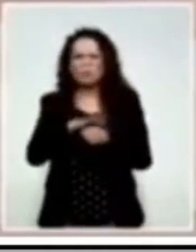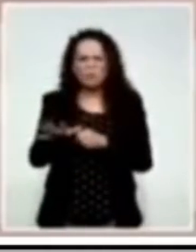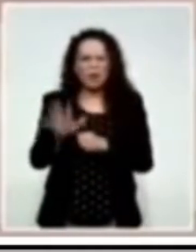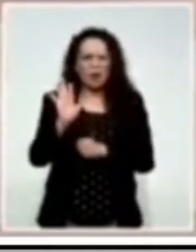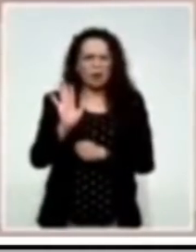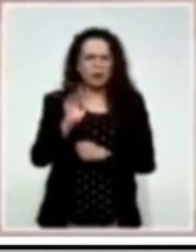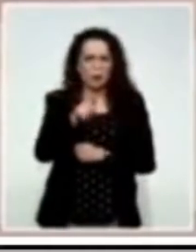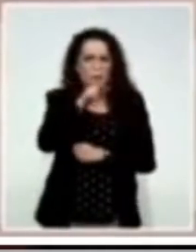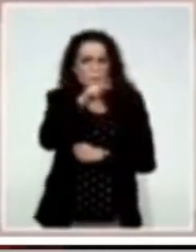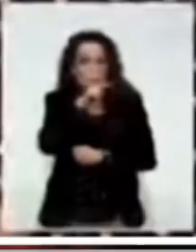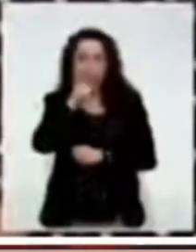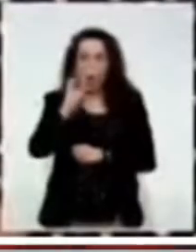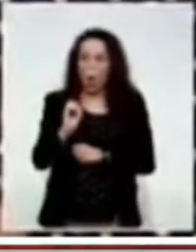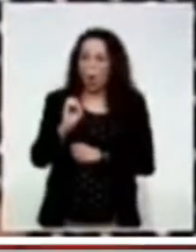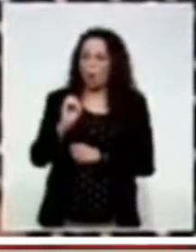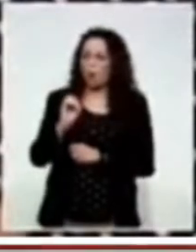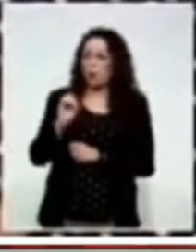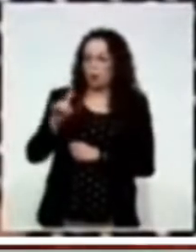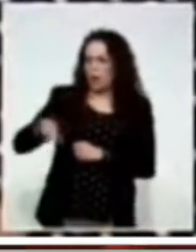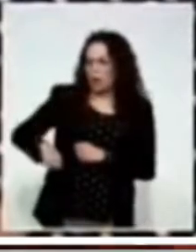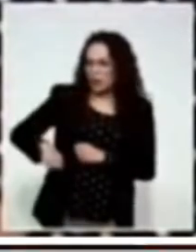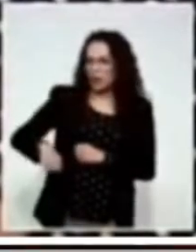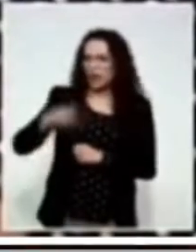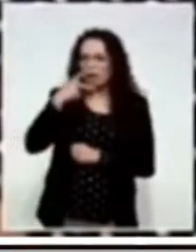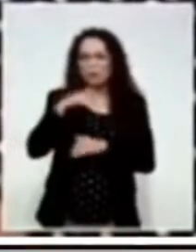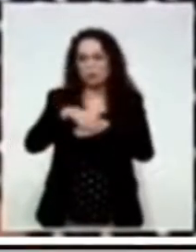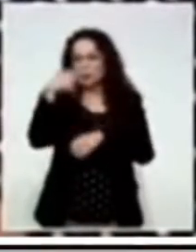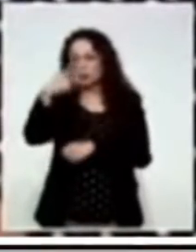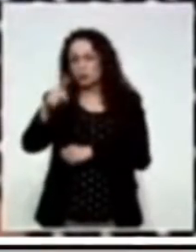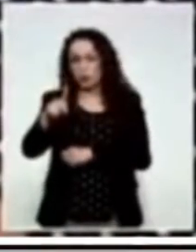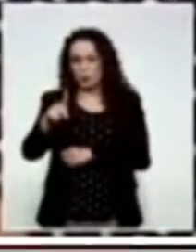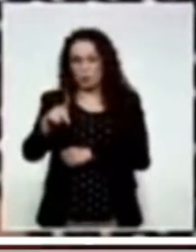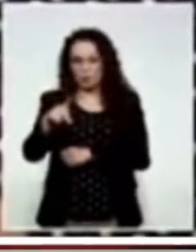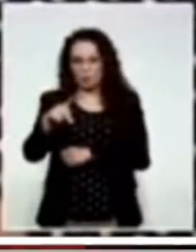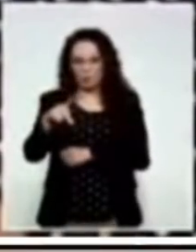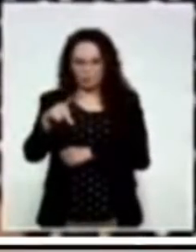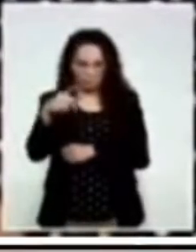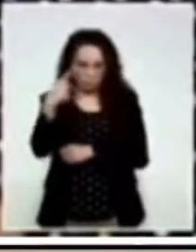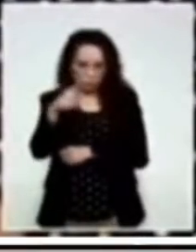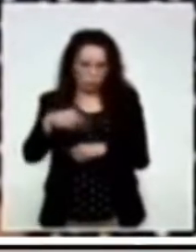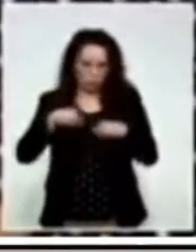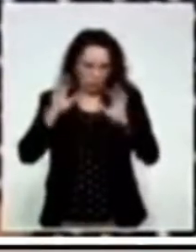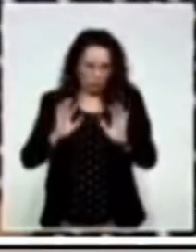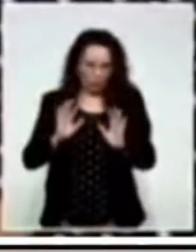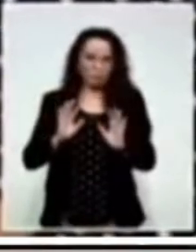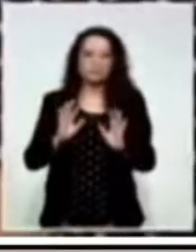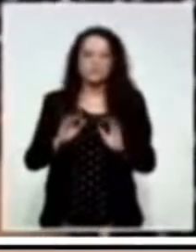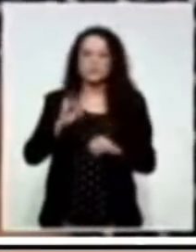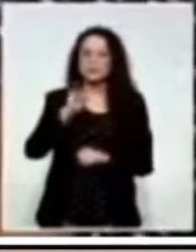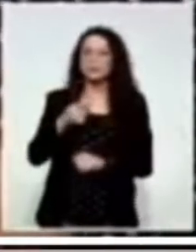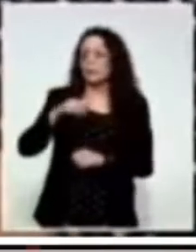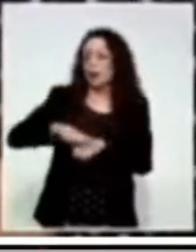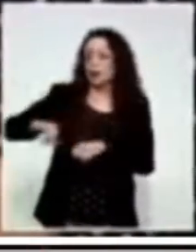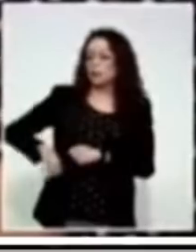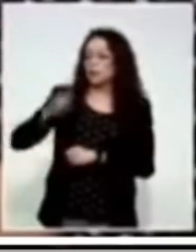diga sobre su persona, pero sí lo que se diga sobre la Suprema Corte del Poder Judicial. Yo quisiera preguntarle si con toda esta